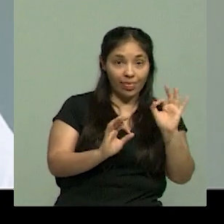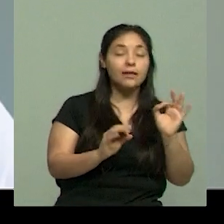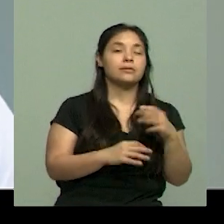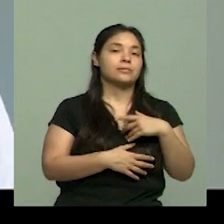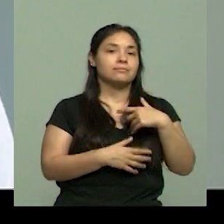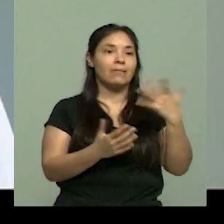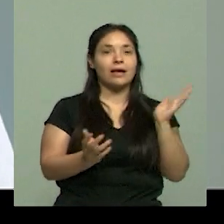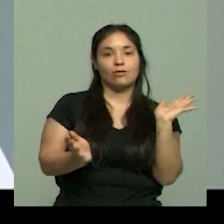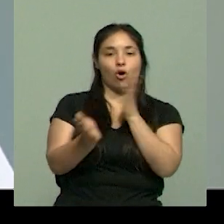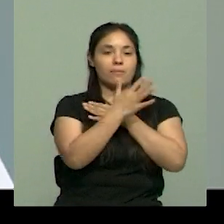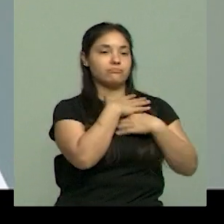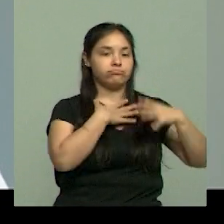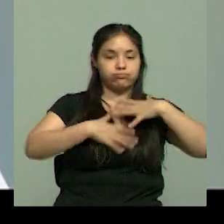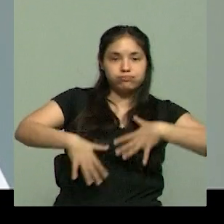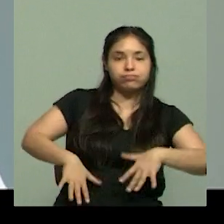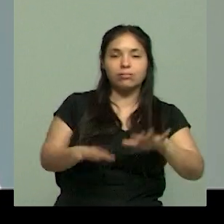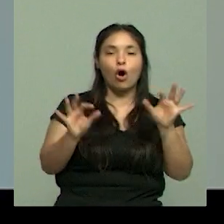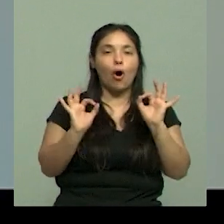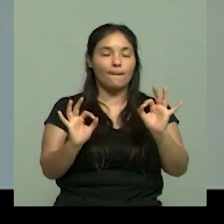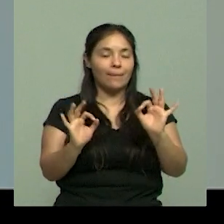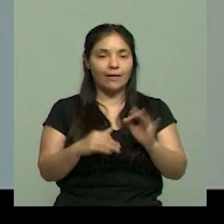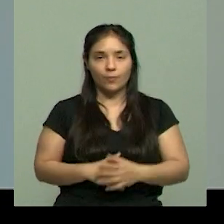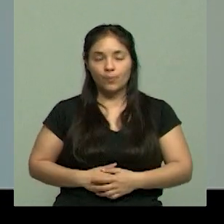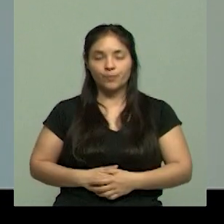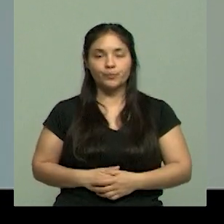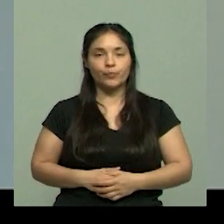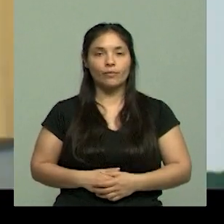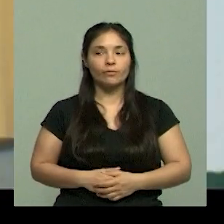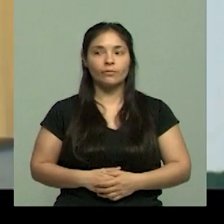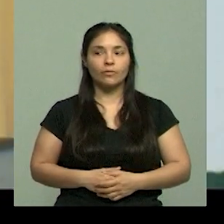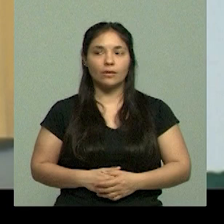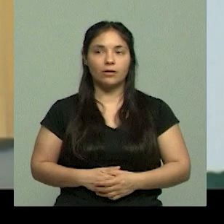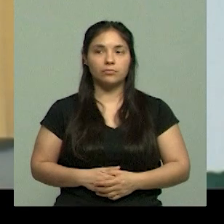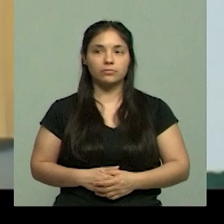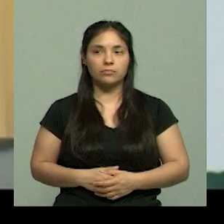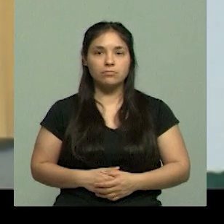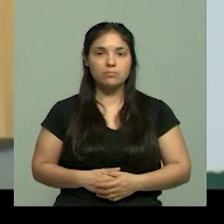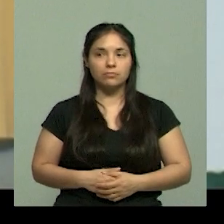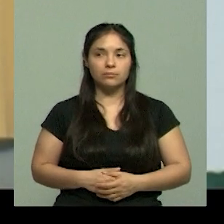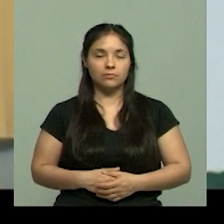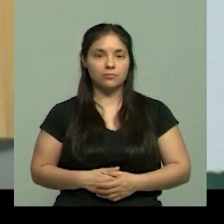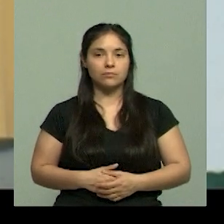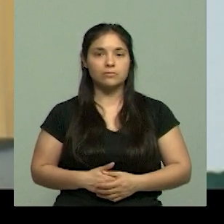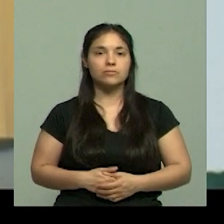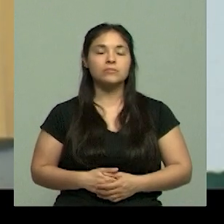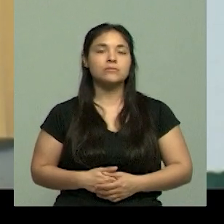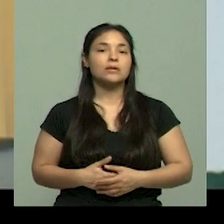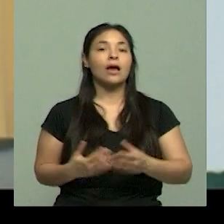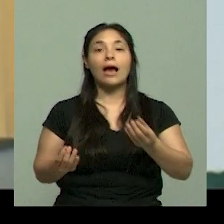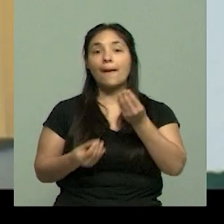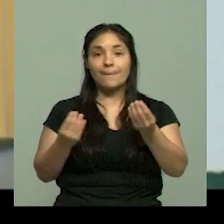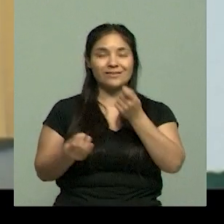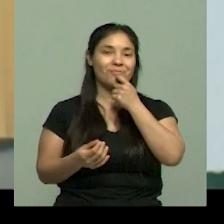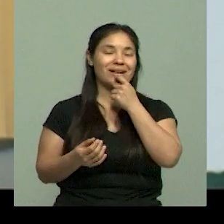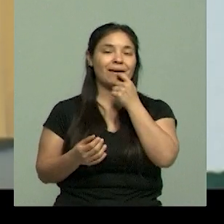de vestimenta de tapar el cuerpo. ¿Qué pasa si no llegamos en tiempo en la